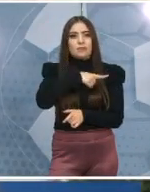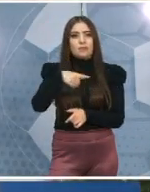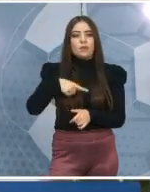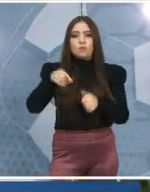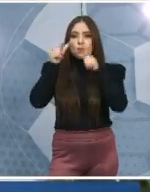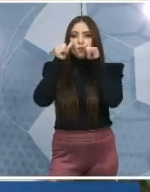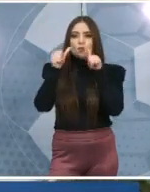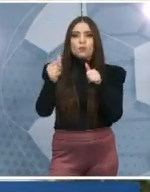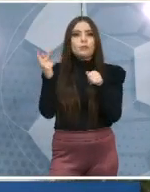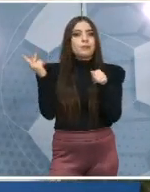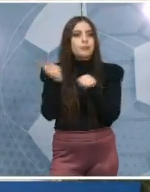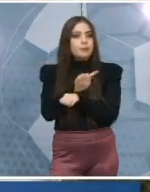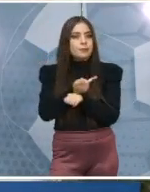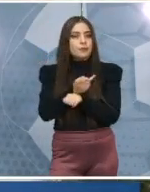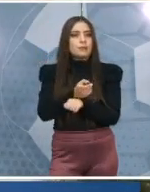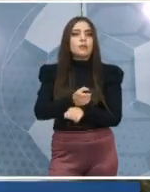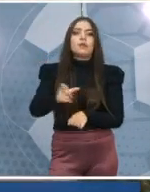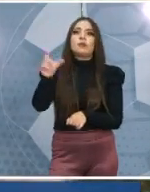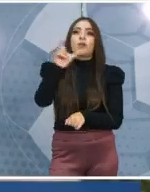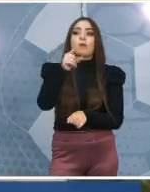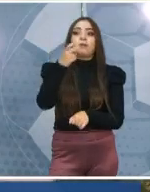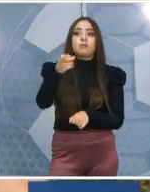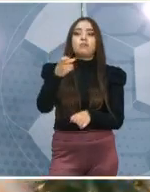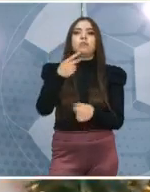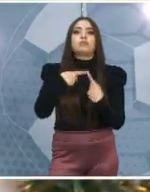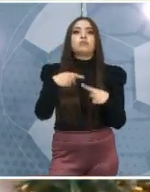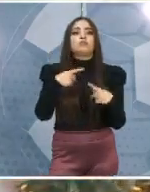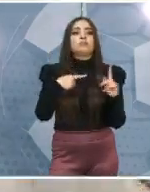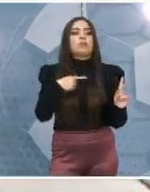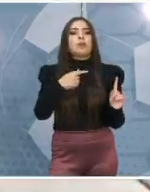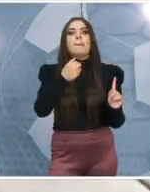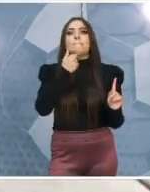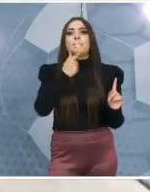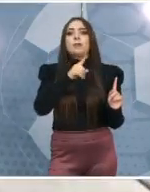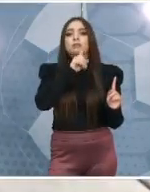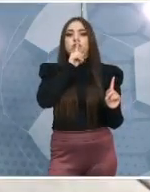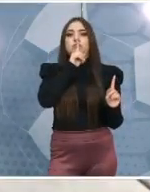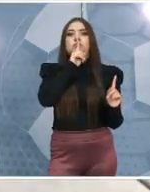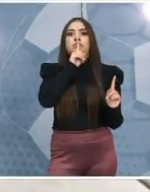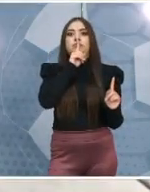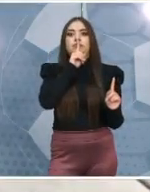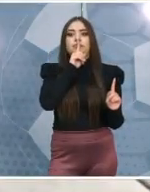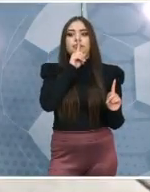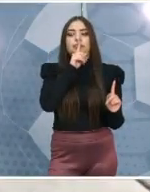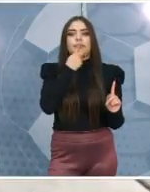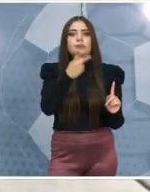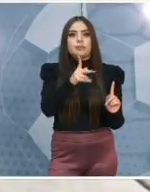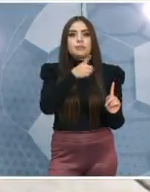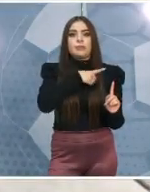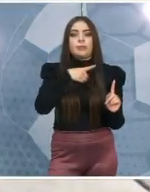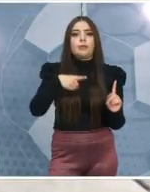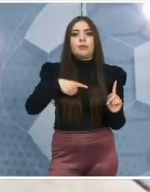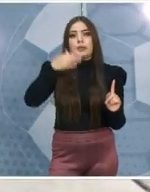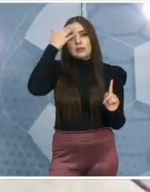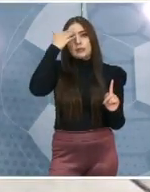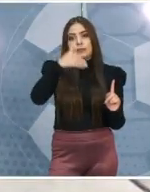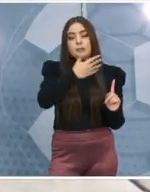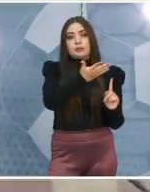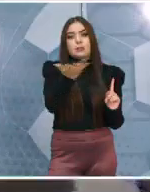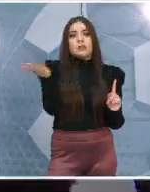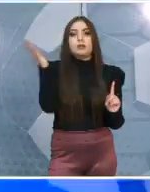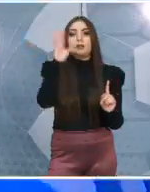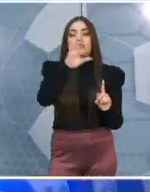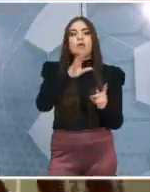las víctimas de este tipo de abusos prefieren quedarse calladas. Sin embargo, hacemos de su conocimiento que es en la Comisión de Derechos Humanos